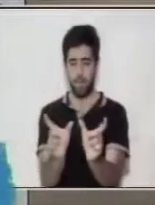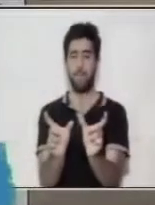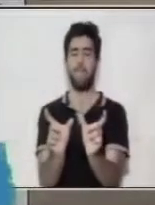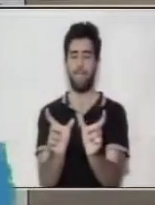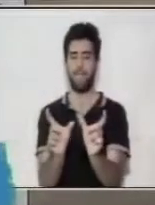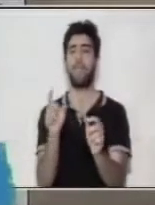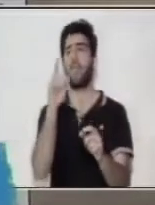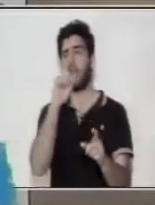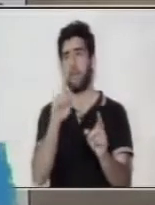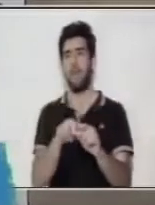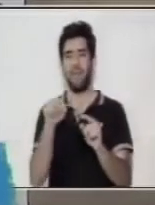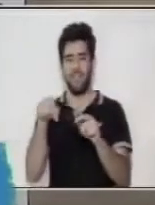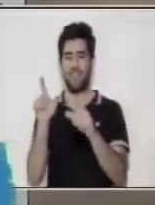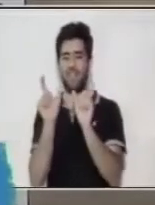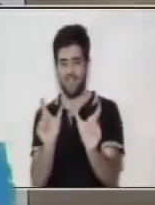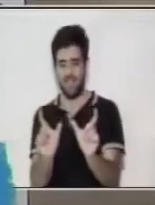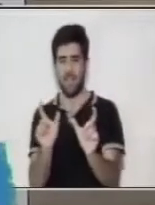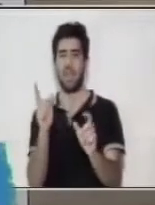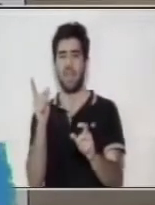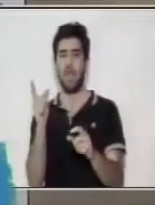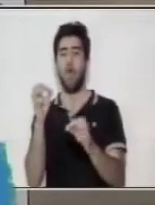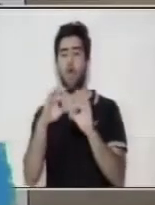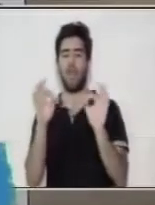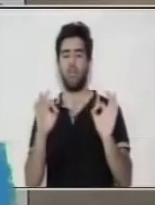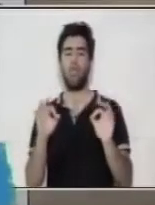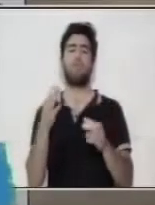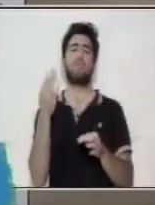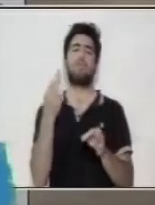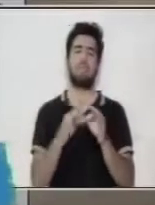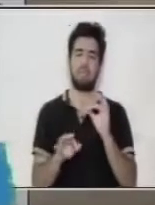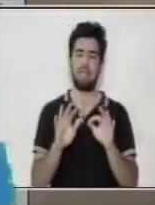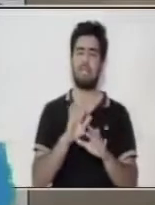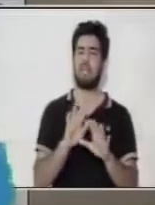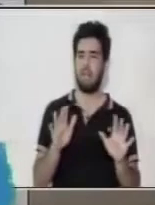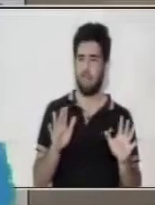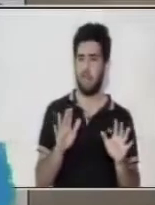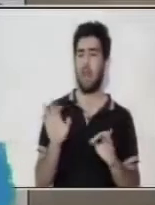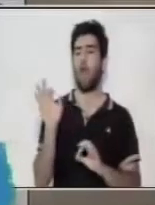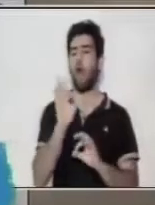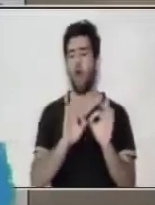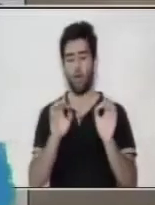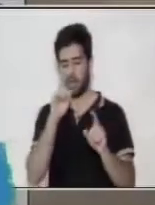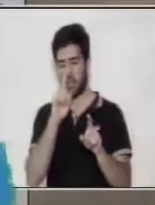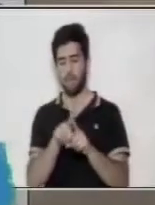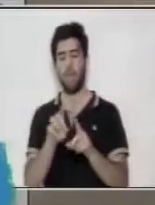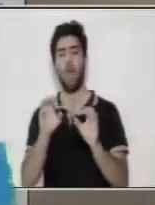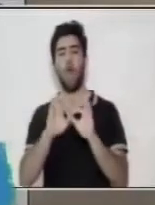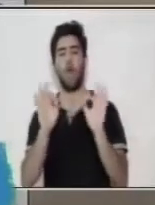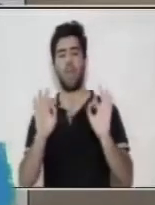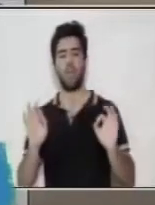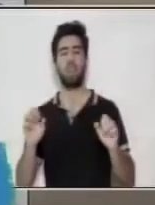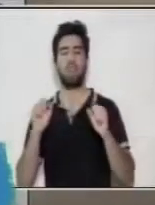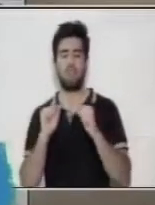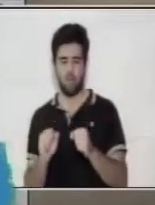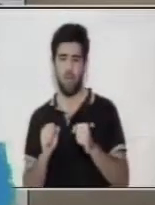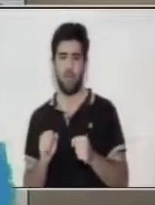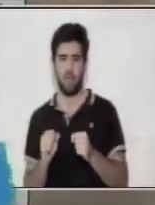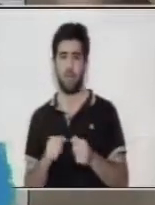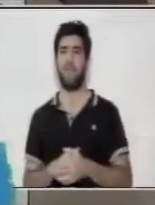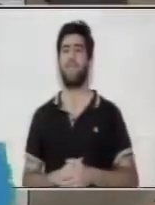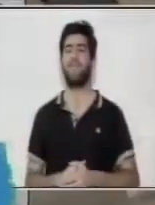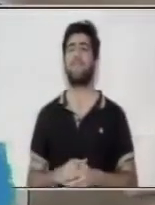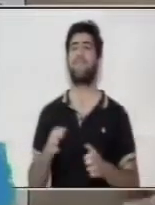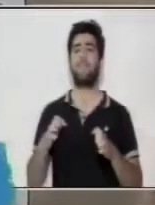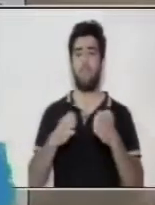de dos formas: las oraciones simples y las oraciones compuestas. Entonces vamos a iniciar